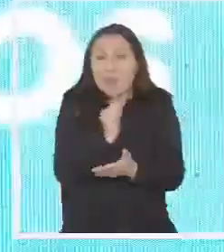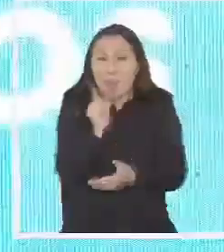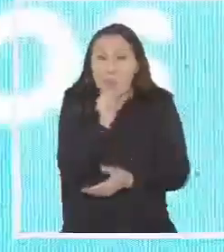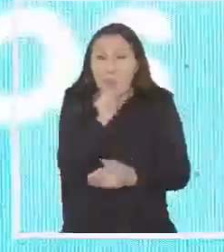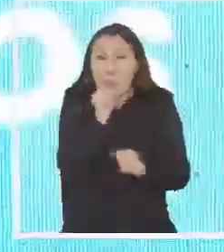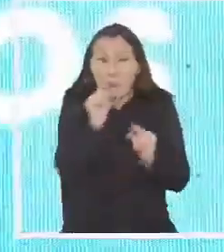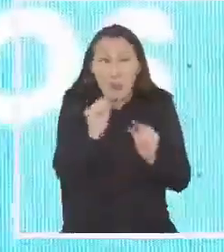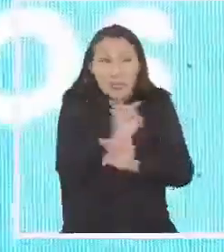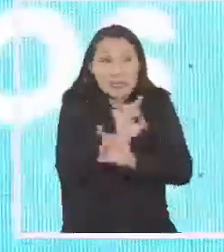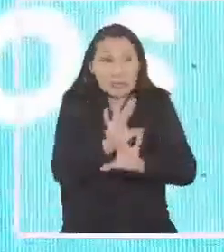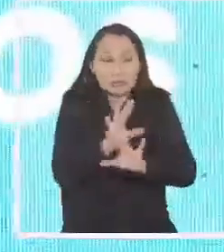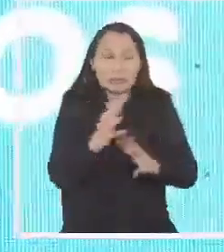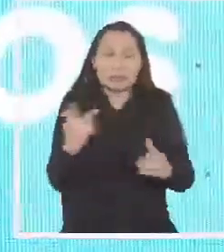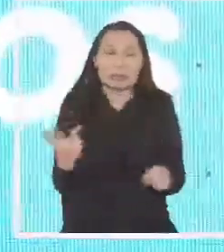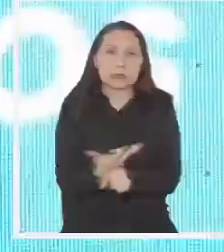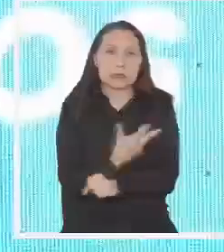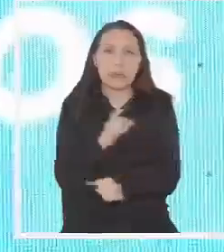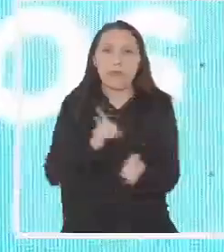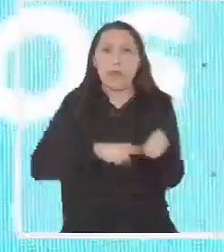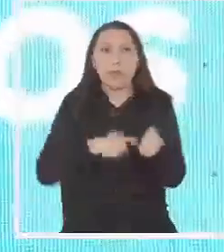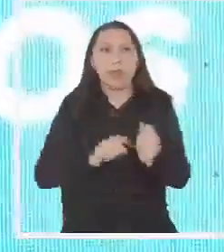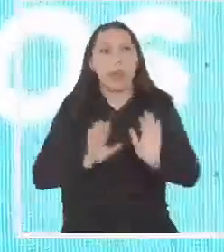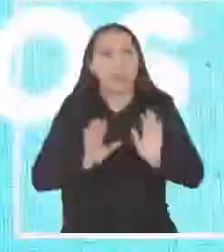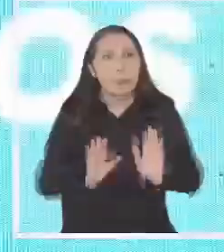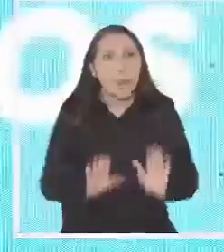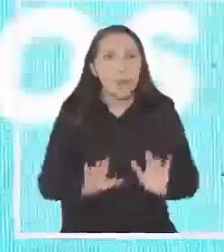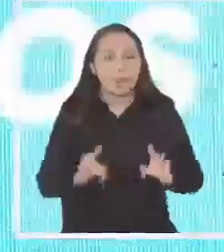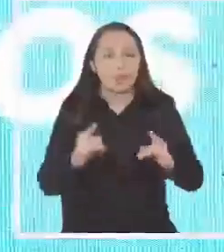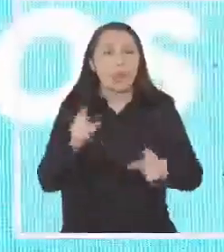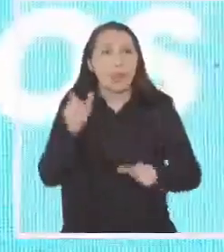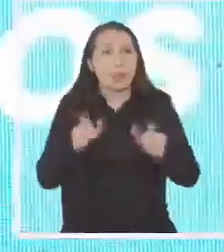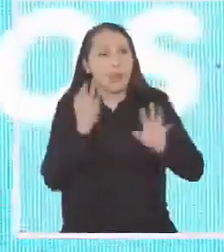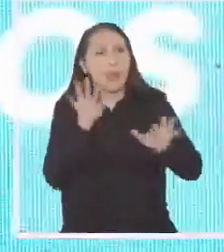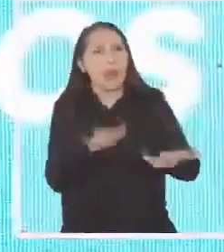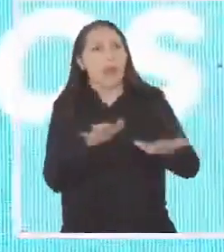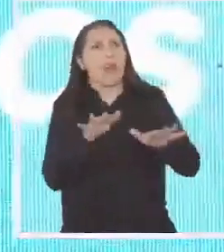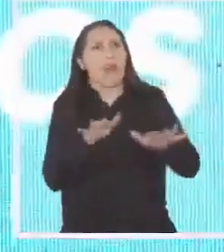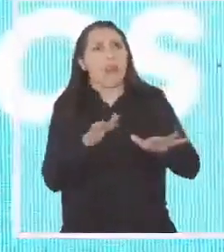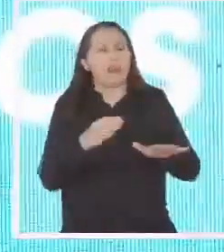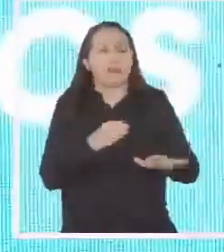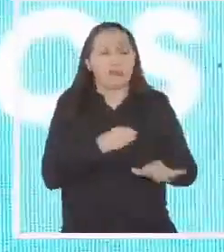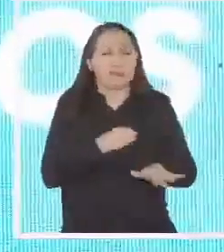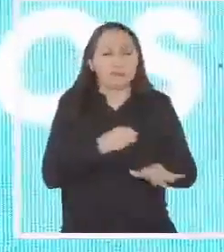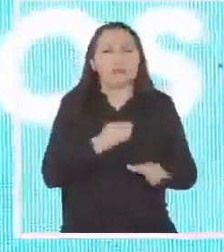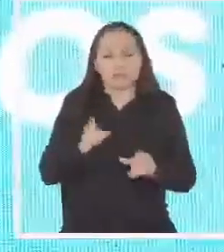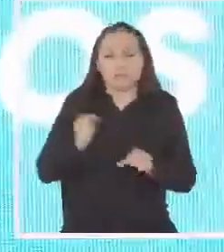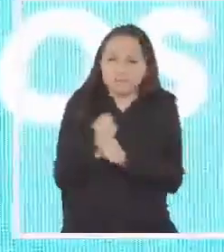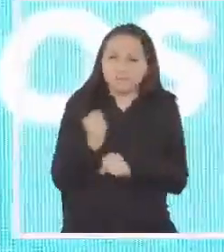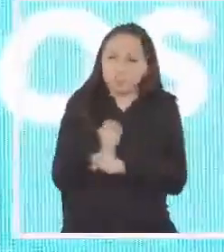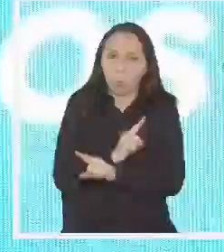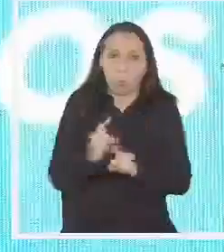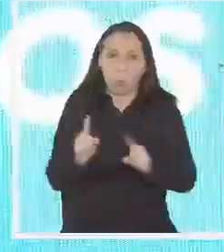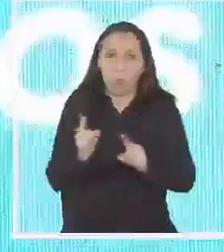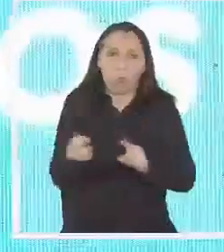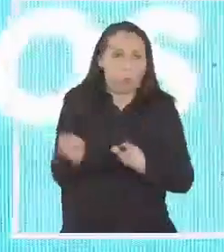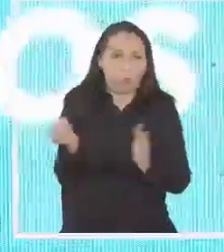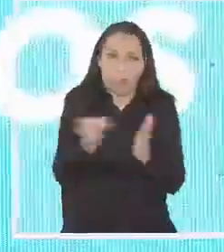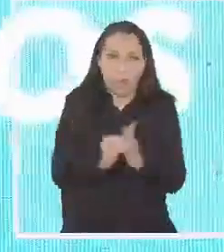milla, es brutal en las familias. Es brutal. Por lo tanto, tenemos que trabajar firme para que eso no